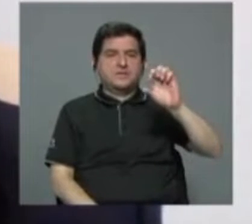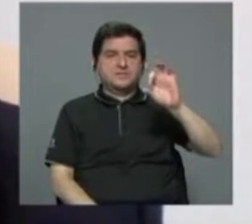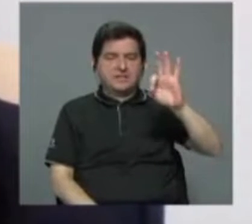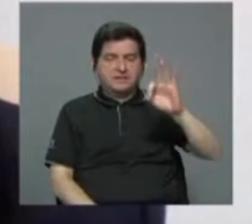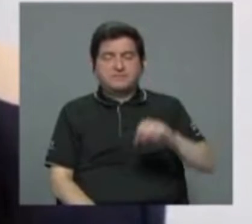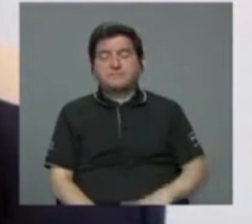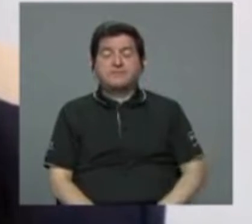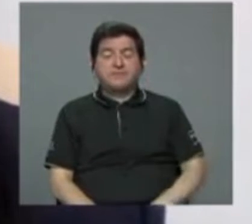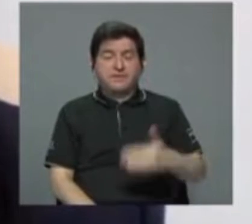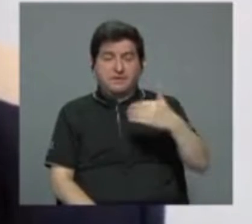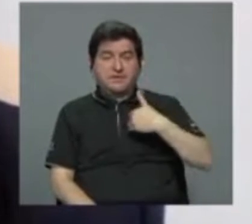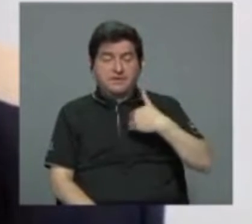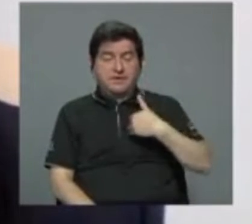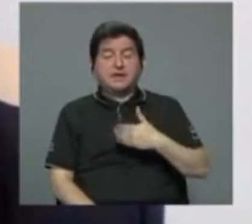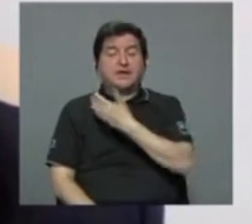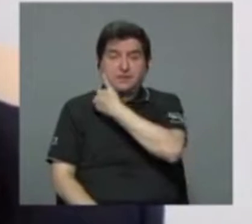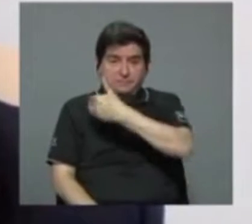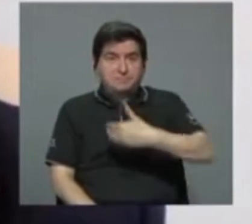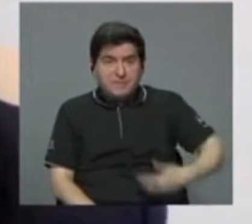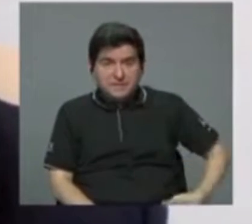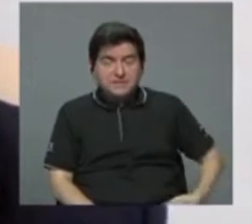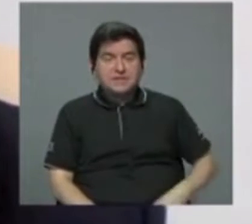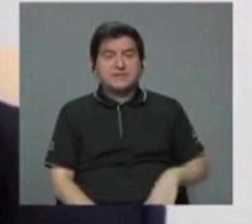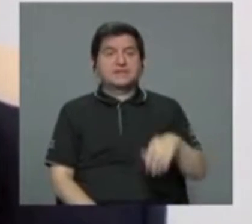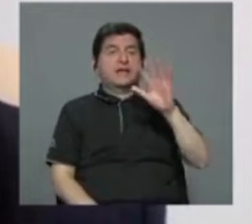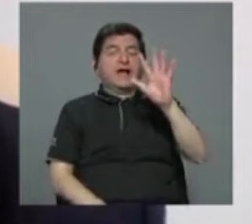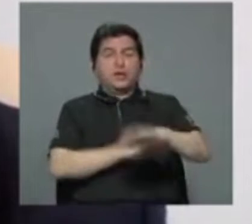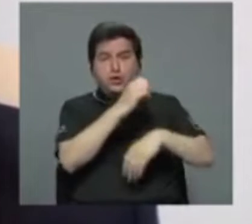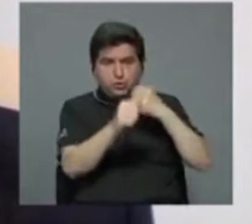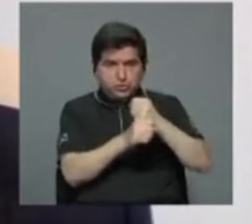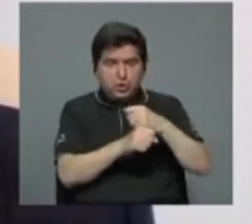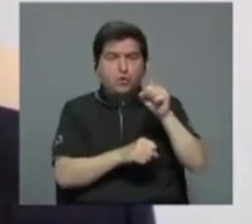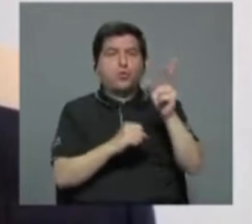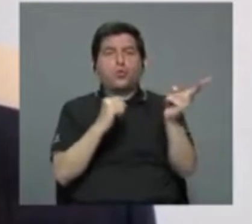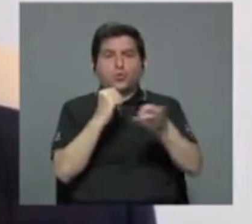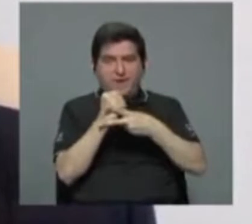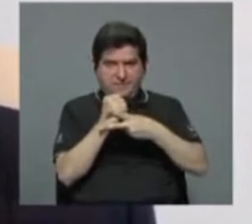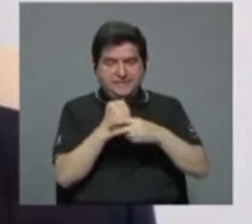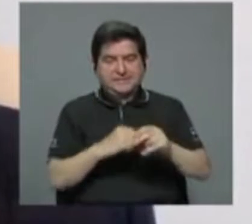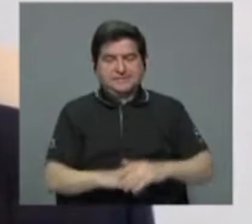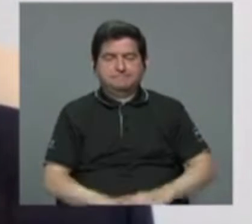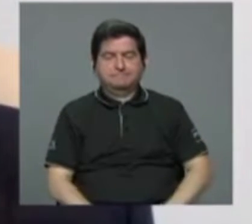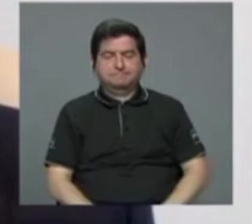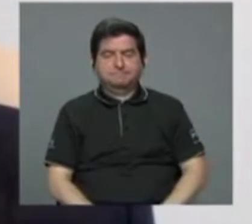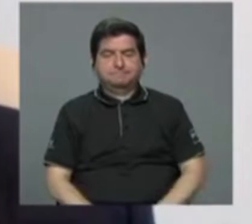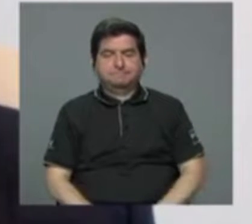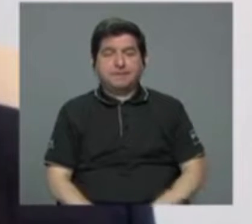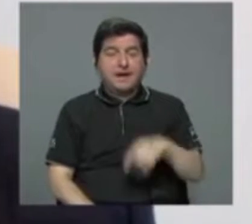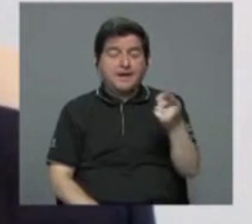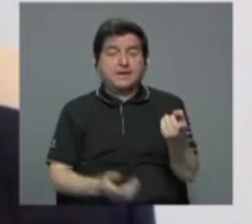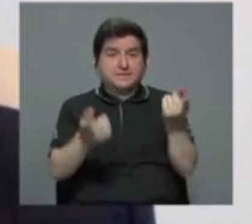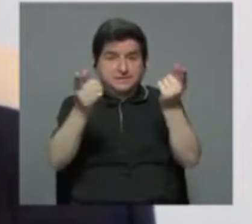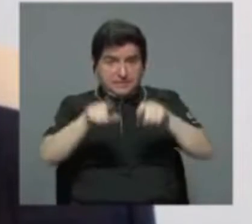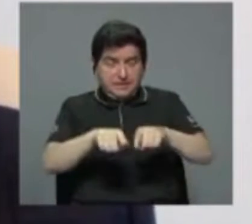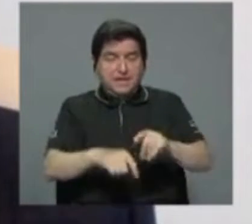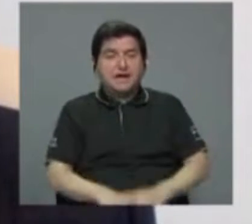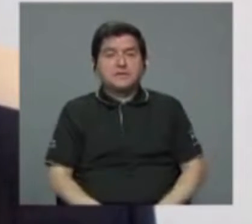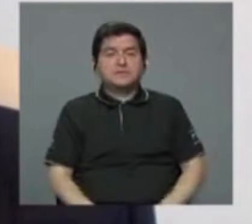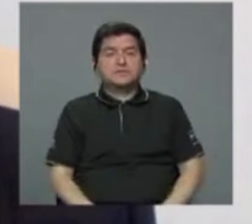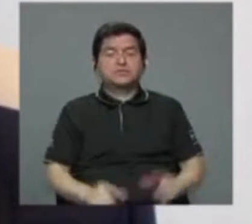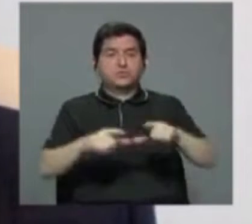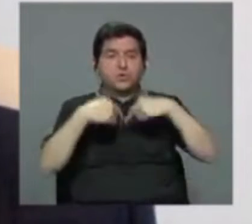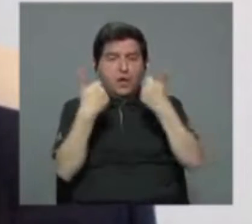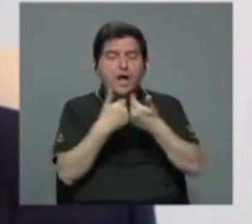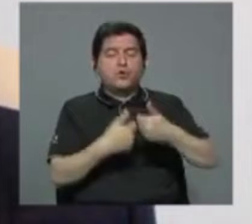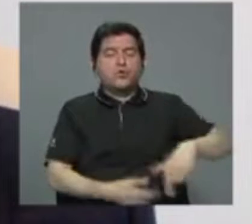le corresponde la presidencia cada quinquenio, una vez cada 5 años, a el GRULAC, al